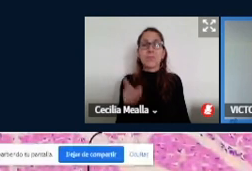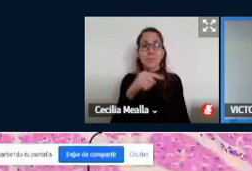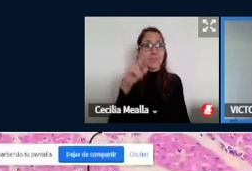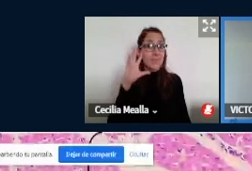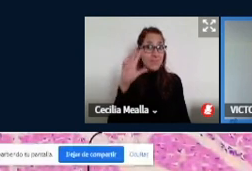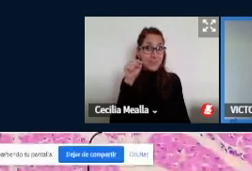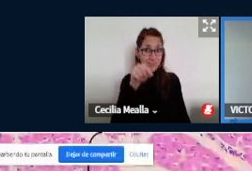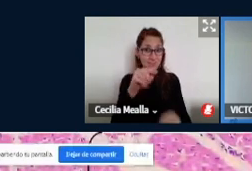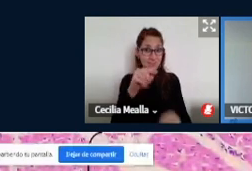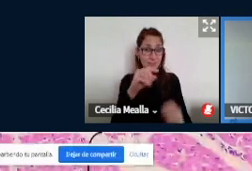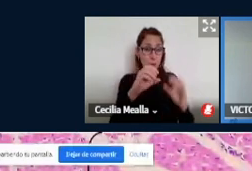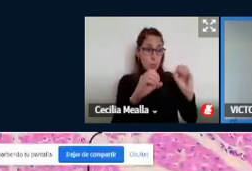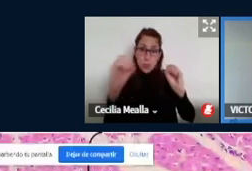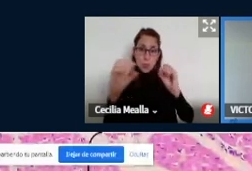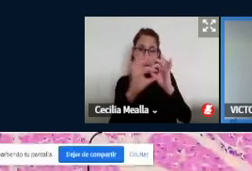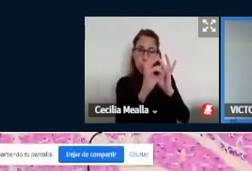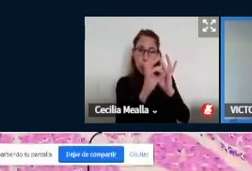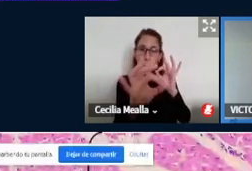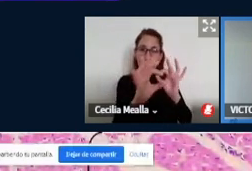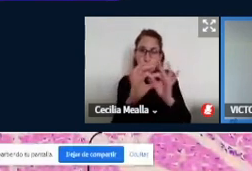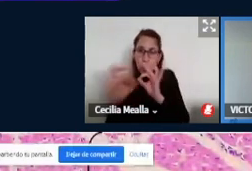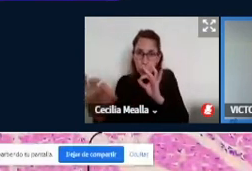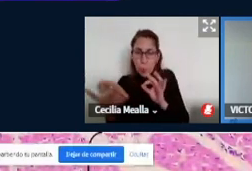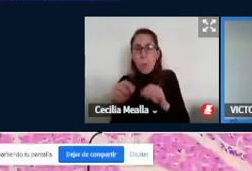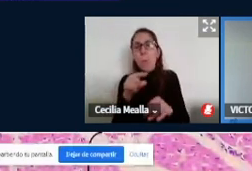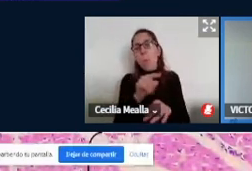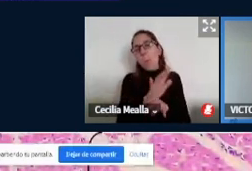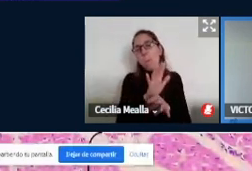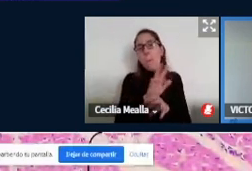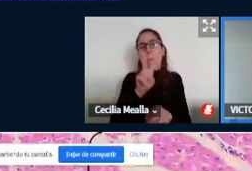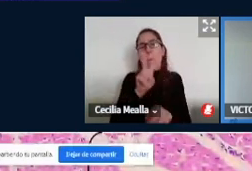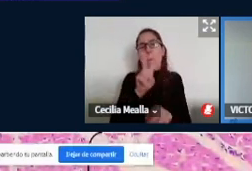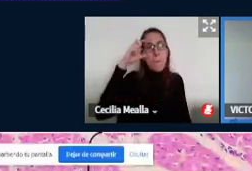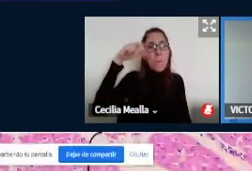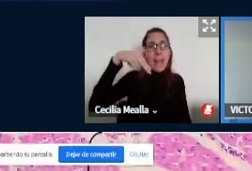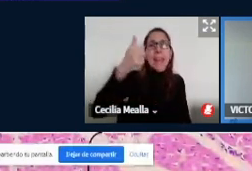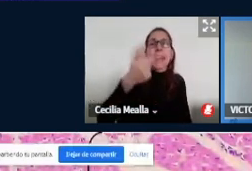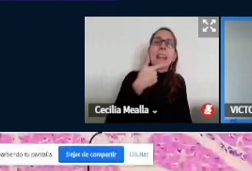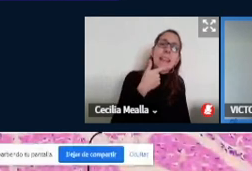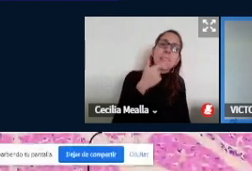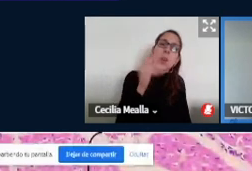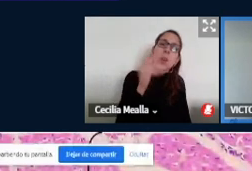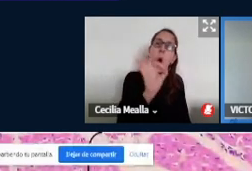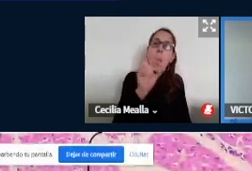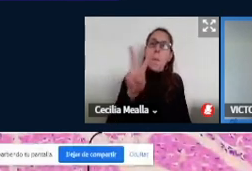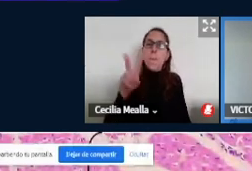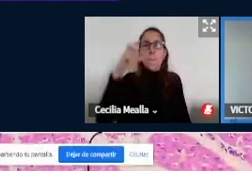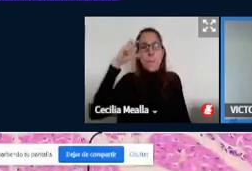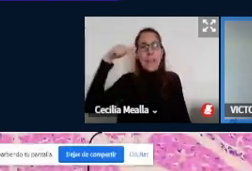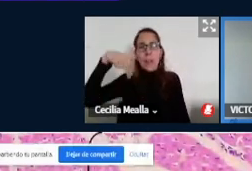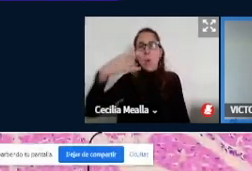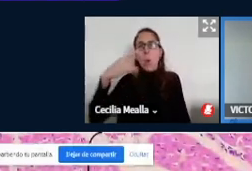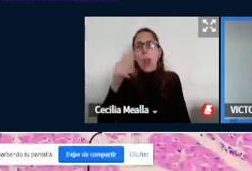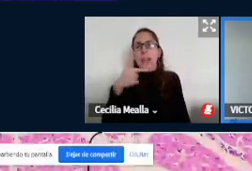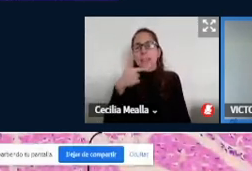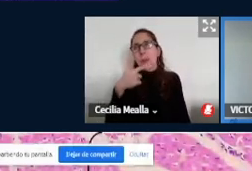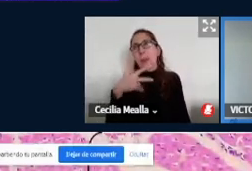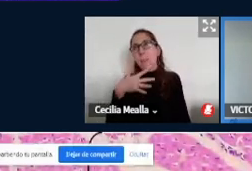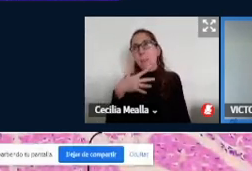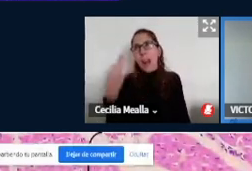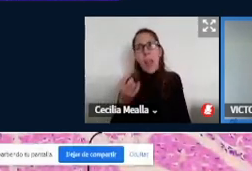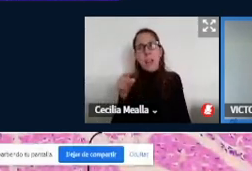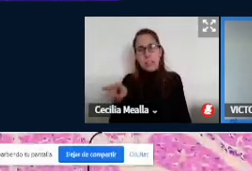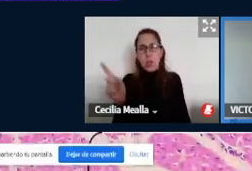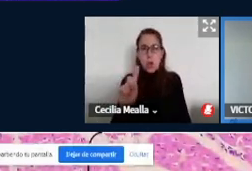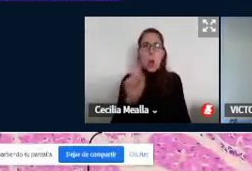estos vasos sanguíneos, si bien estos son venas o vénulas, ¿sí? Venas en realidad, porque estamos en un